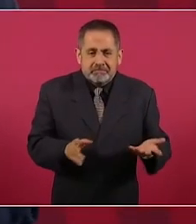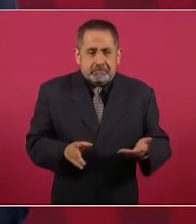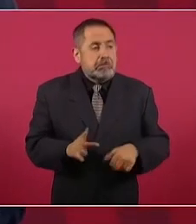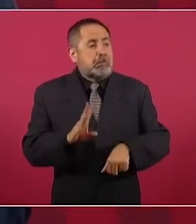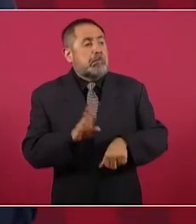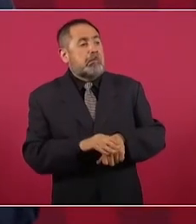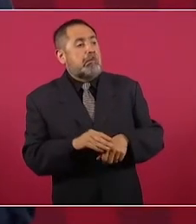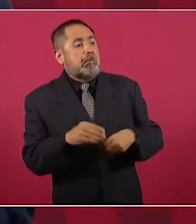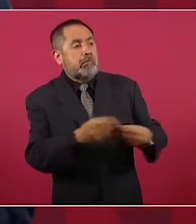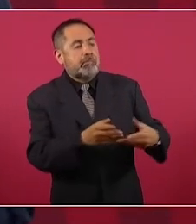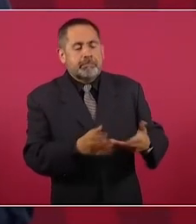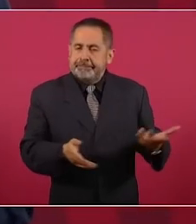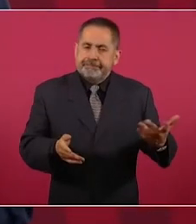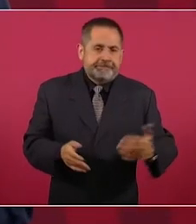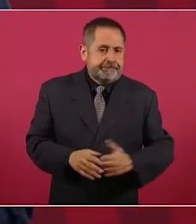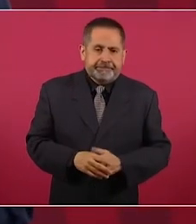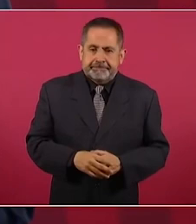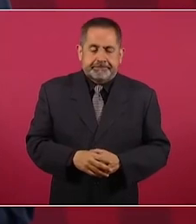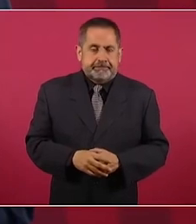Entonces,